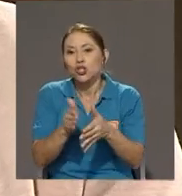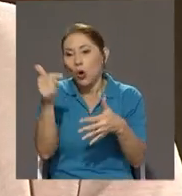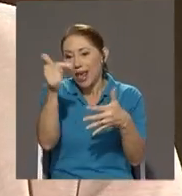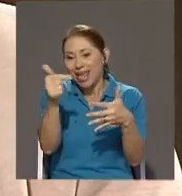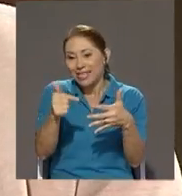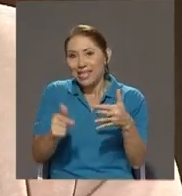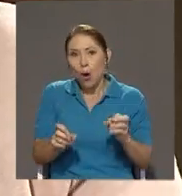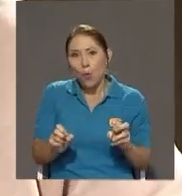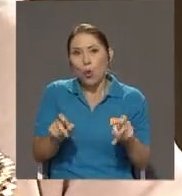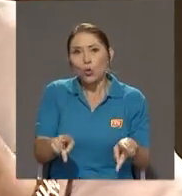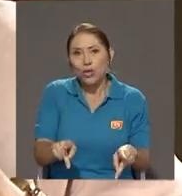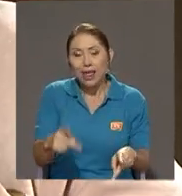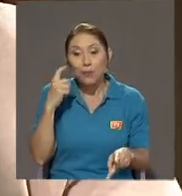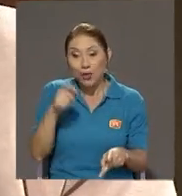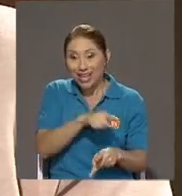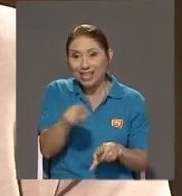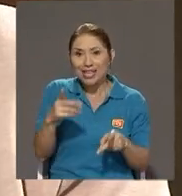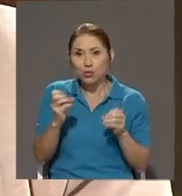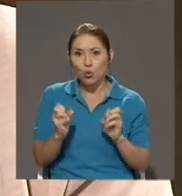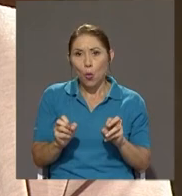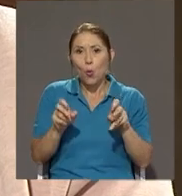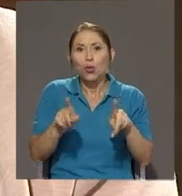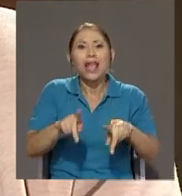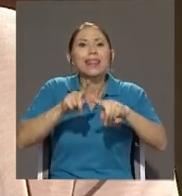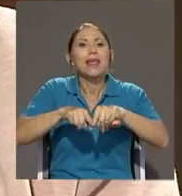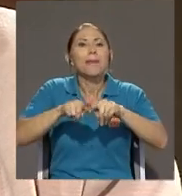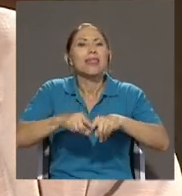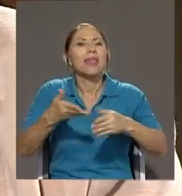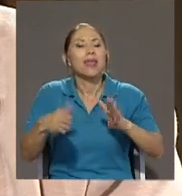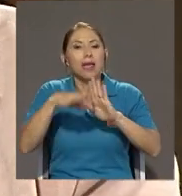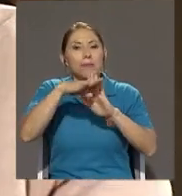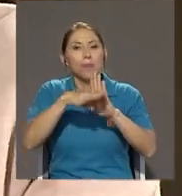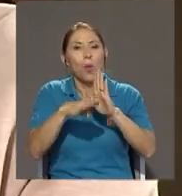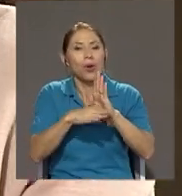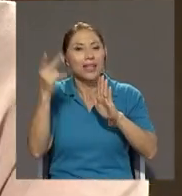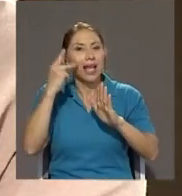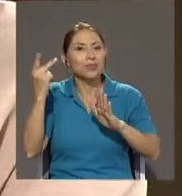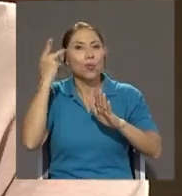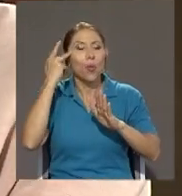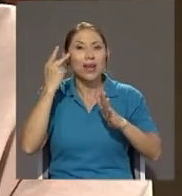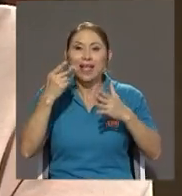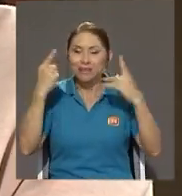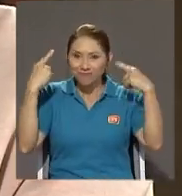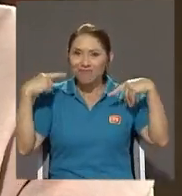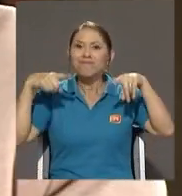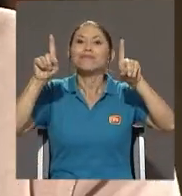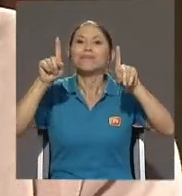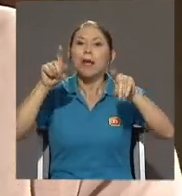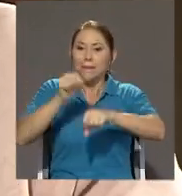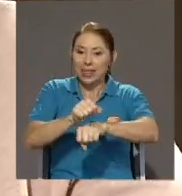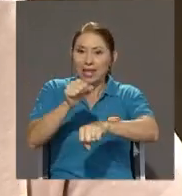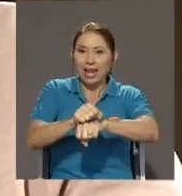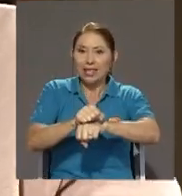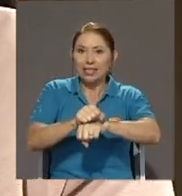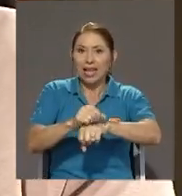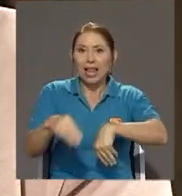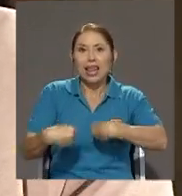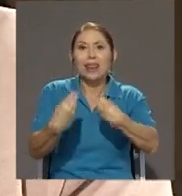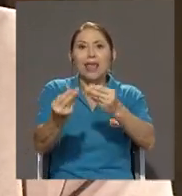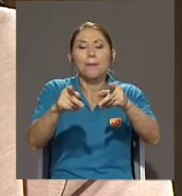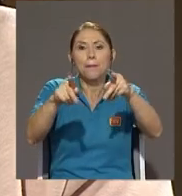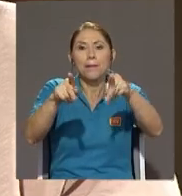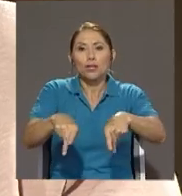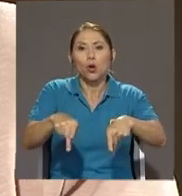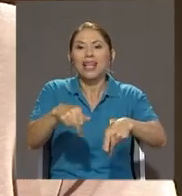oportunidad porque es una oportunidad que depende de que las políticas públicas materialicen y le den las oportunidades a las personas para que